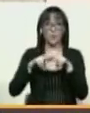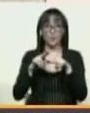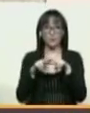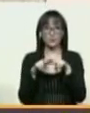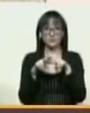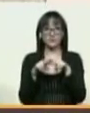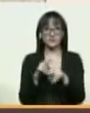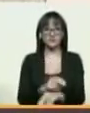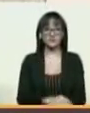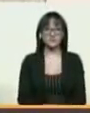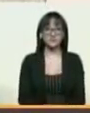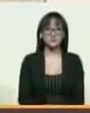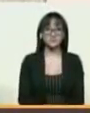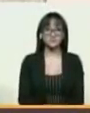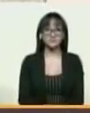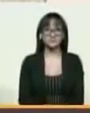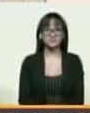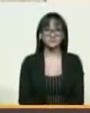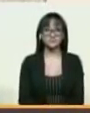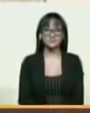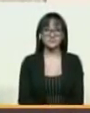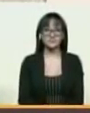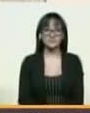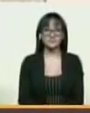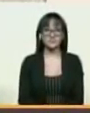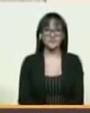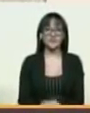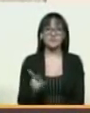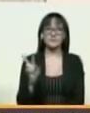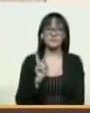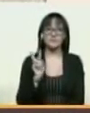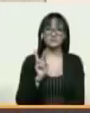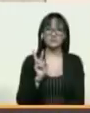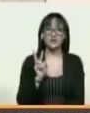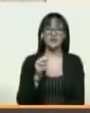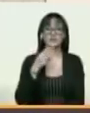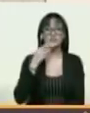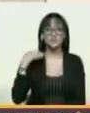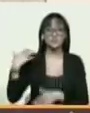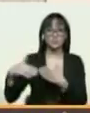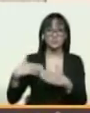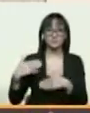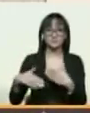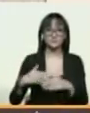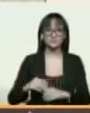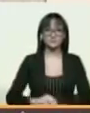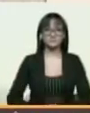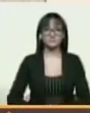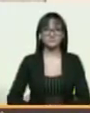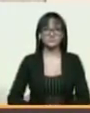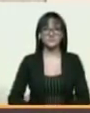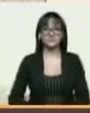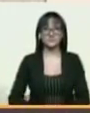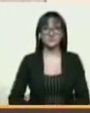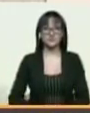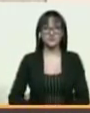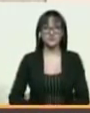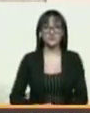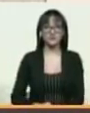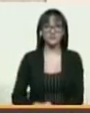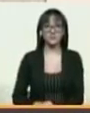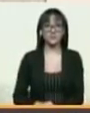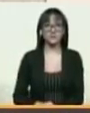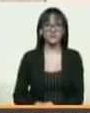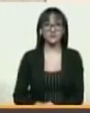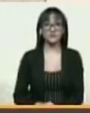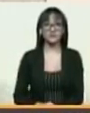Sin lugar a dudas, son rubros que Venezuela ha tenido una tradición productiva histórica, y con este